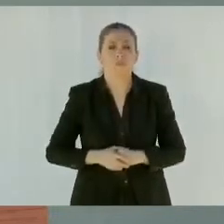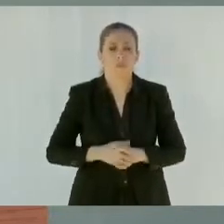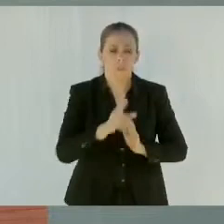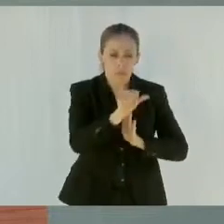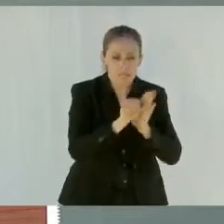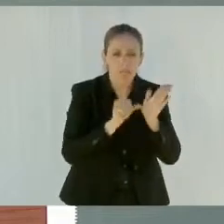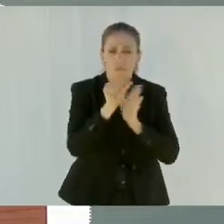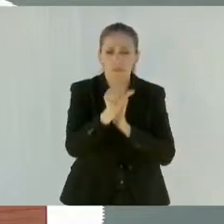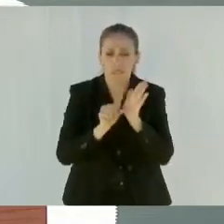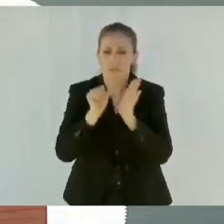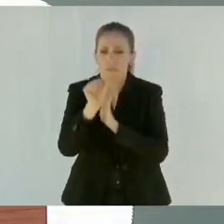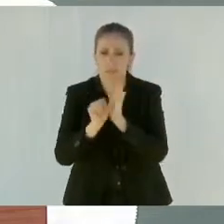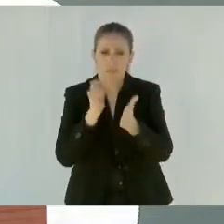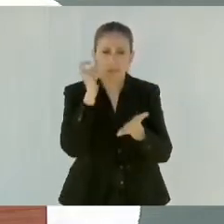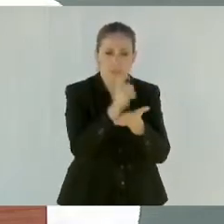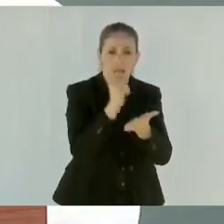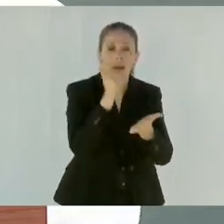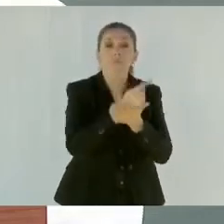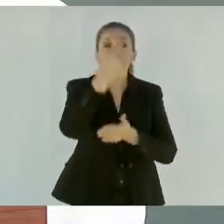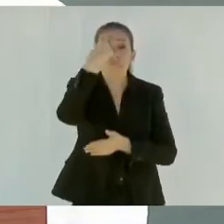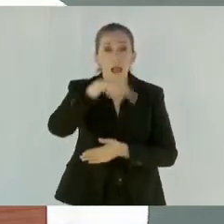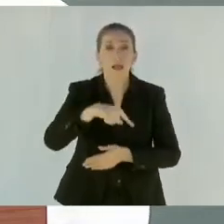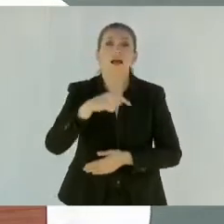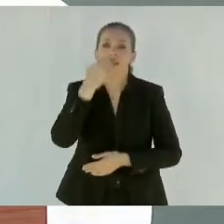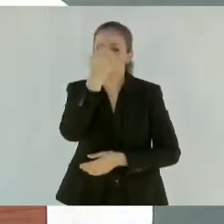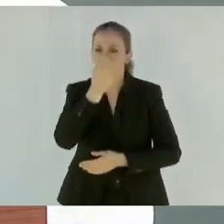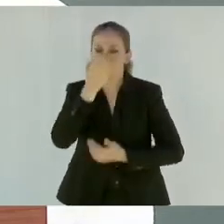Aquí hay